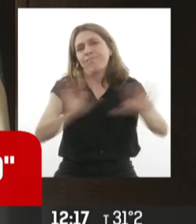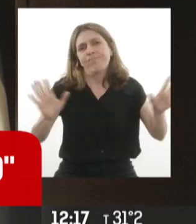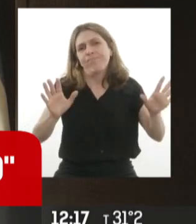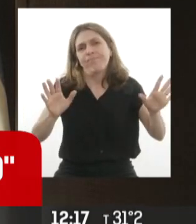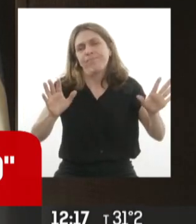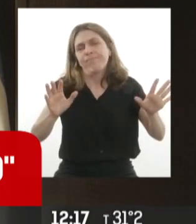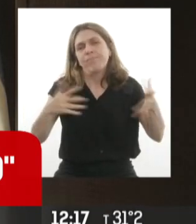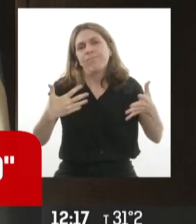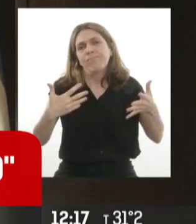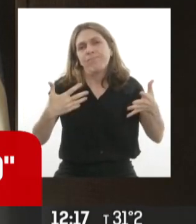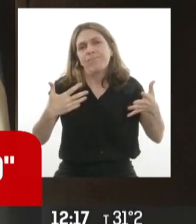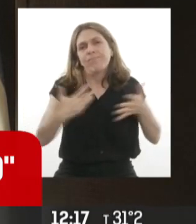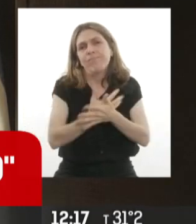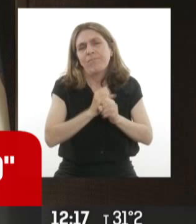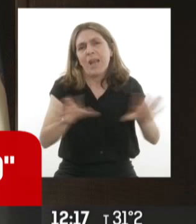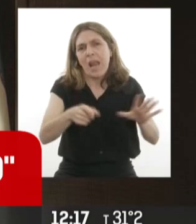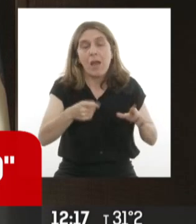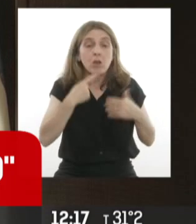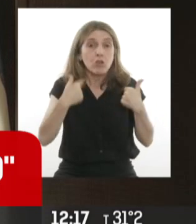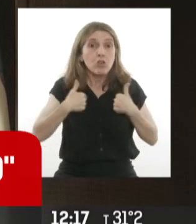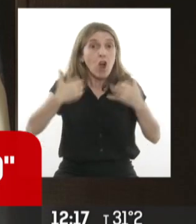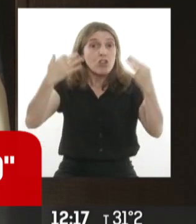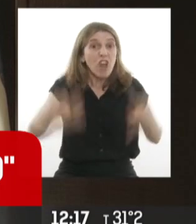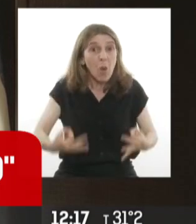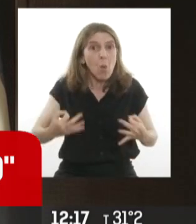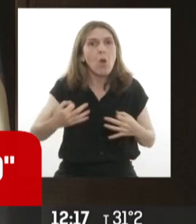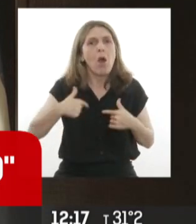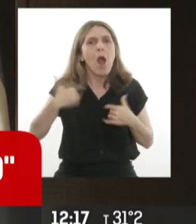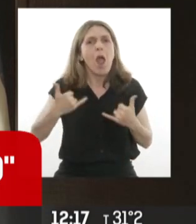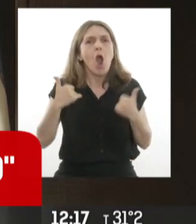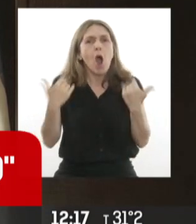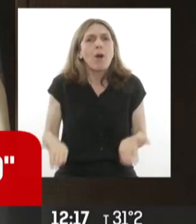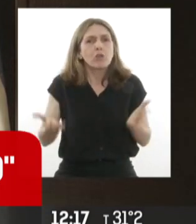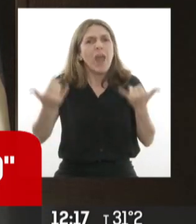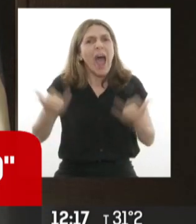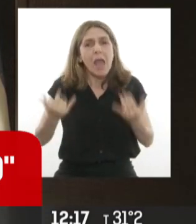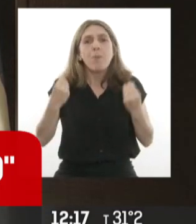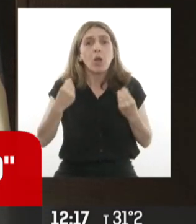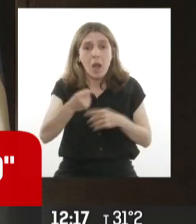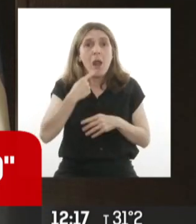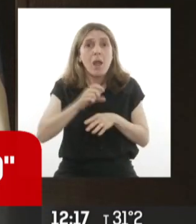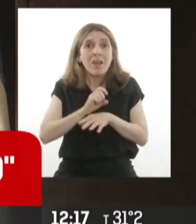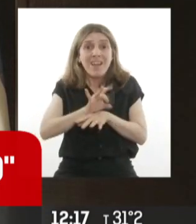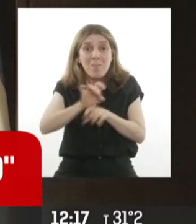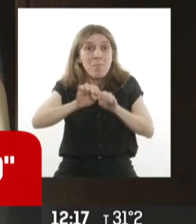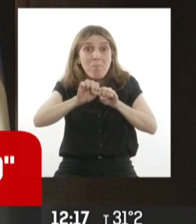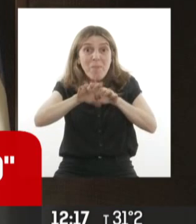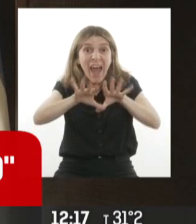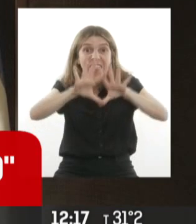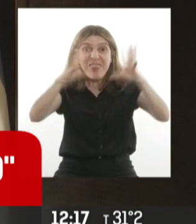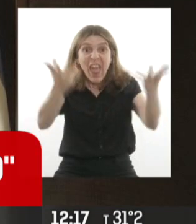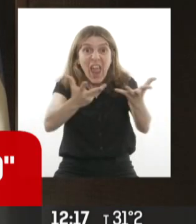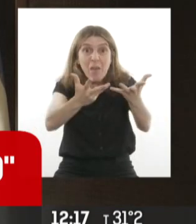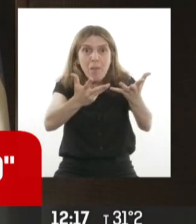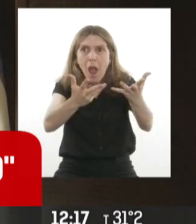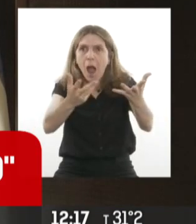Como dije antes, yo estoy seguro que tenemos una oportunidad, porque la pandemia, insisto, lo que dejó al